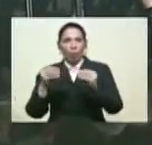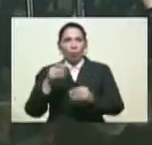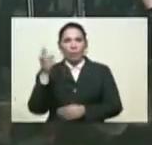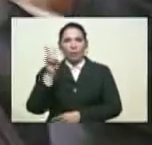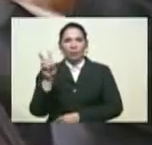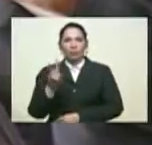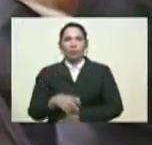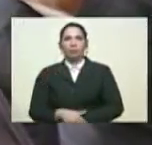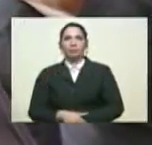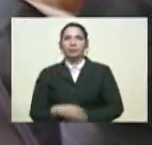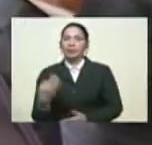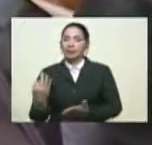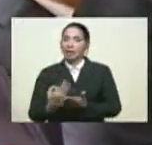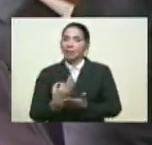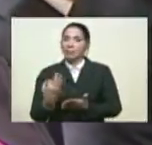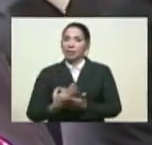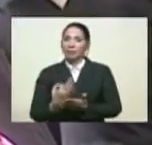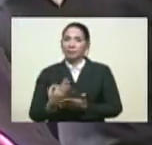Siempre,